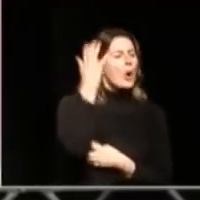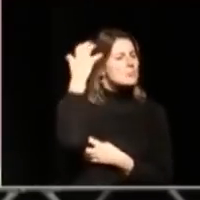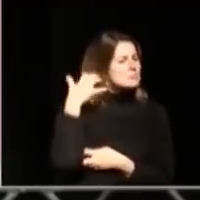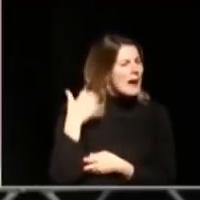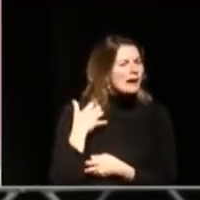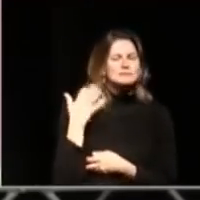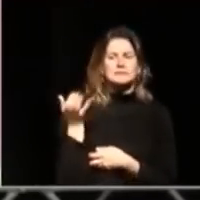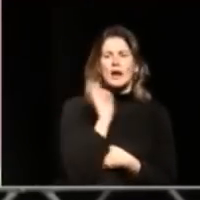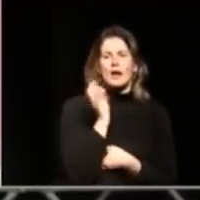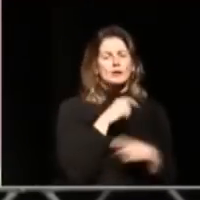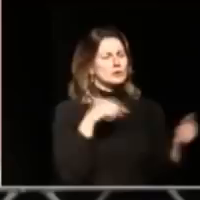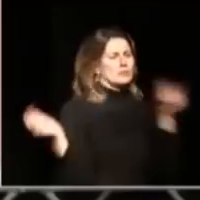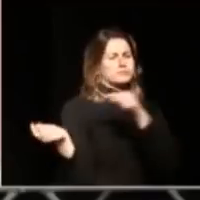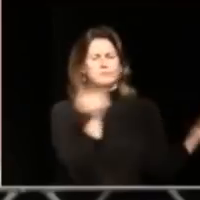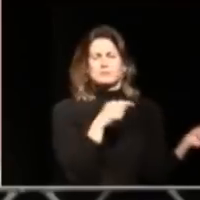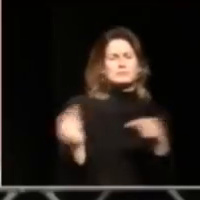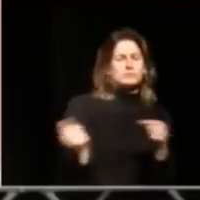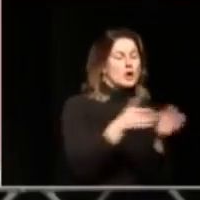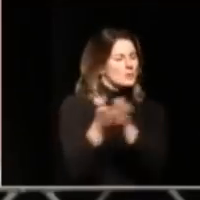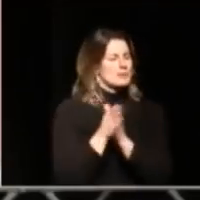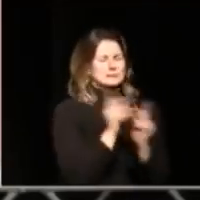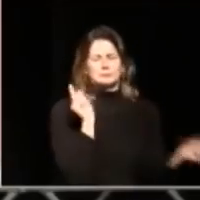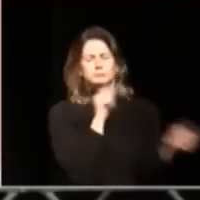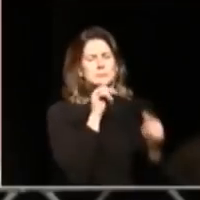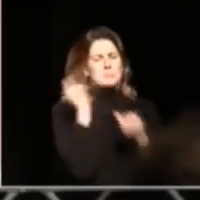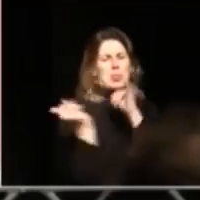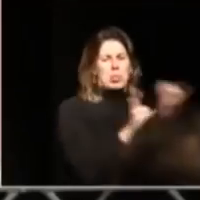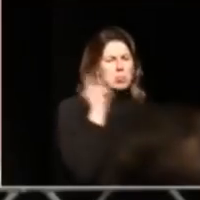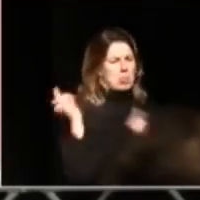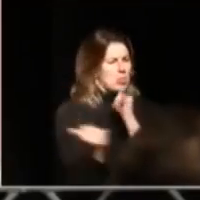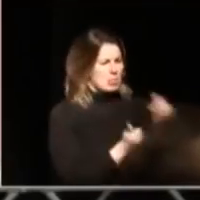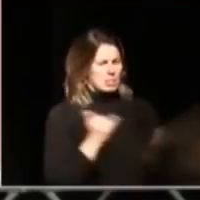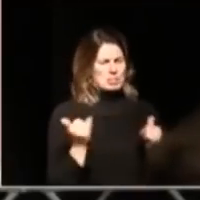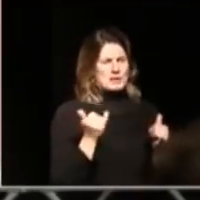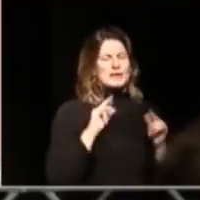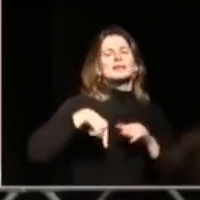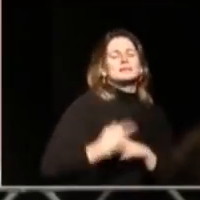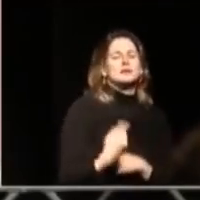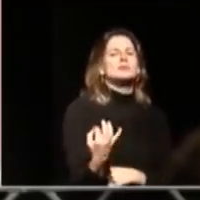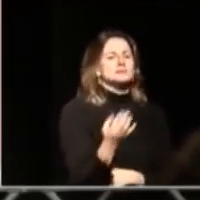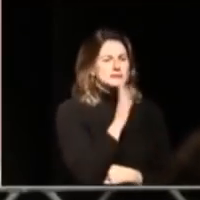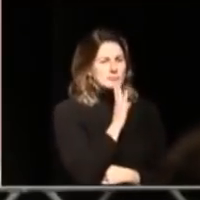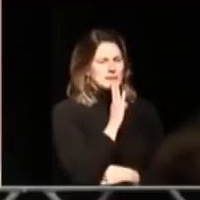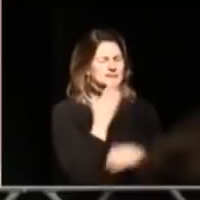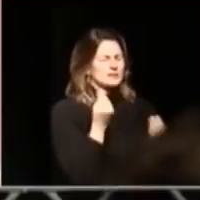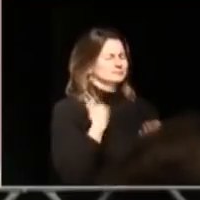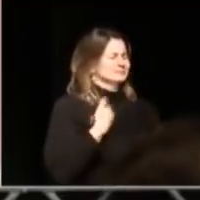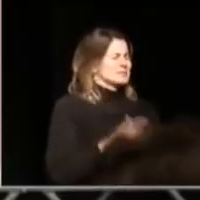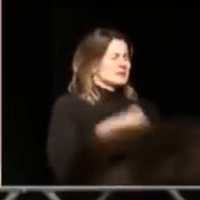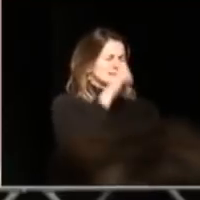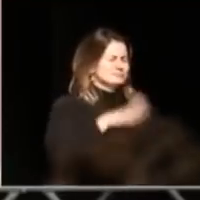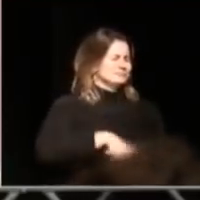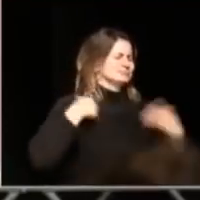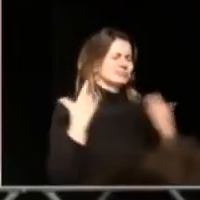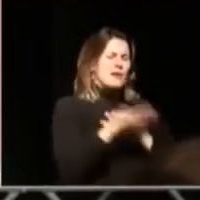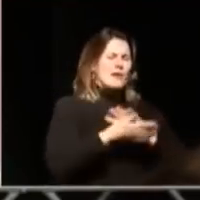Rovira, puñaladas entre supuestos compañeros, acusaciones de traición. Y después de eso, ¿qué? Después de un montón de meses